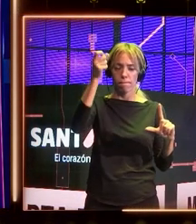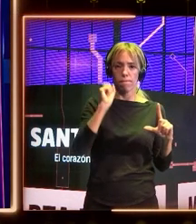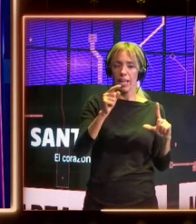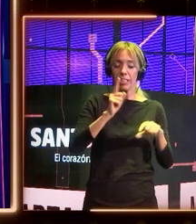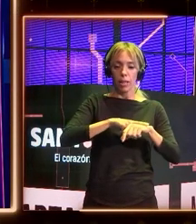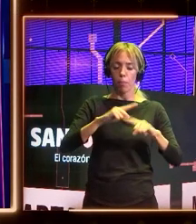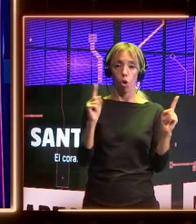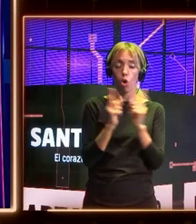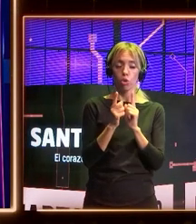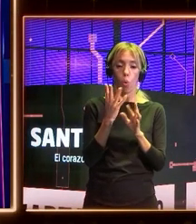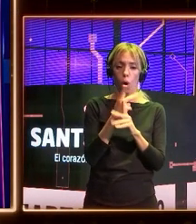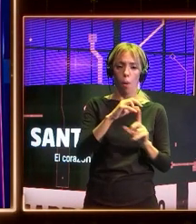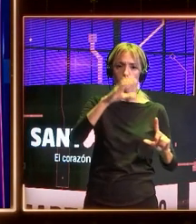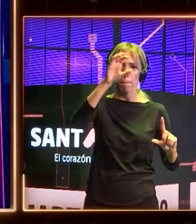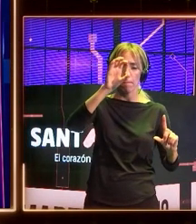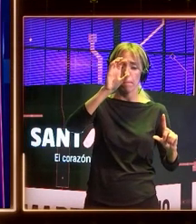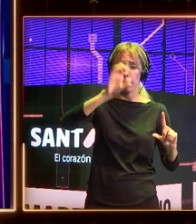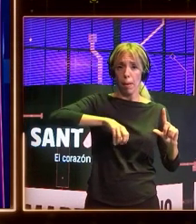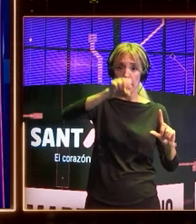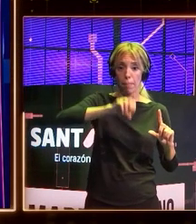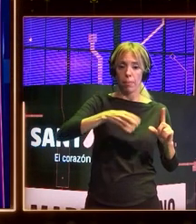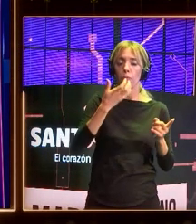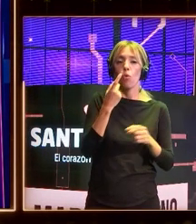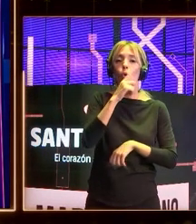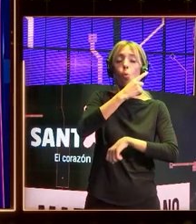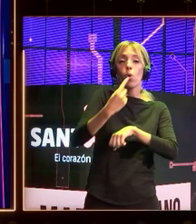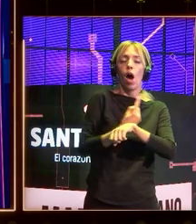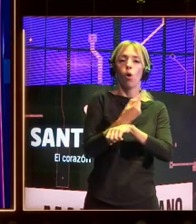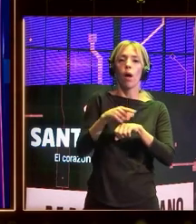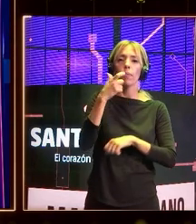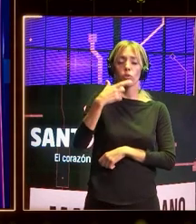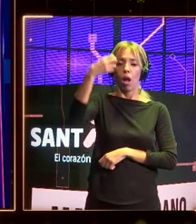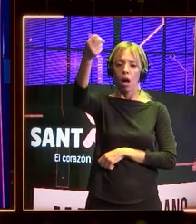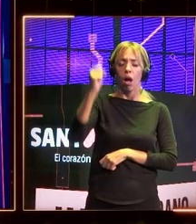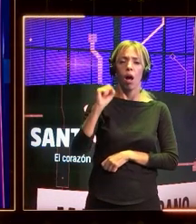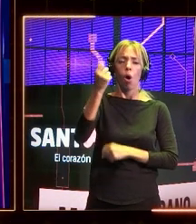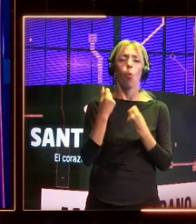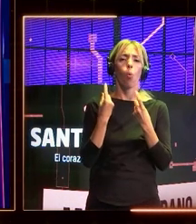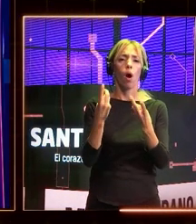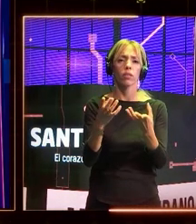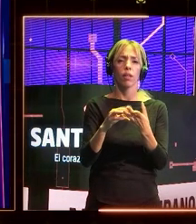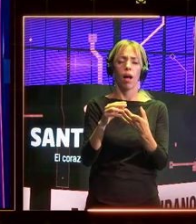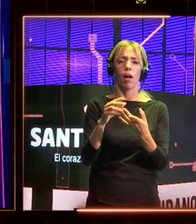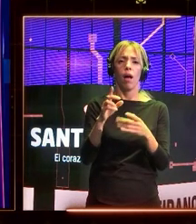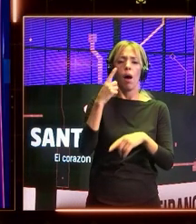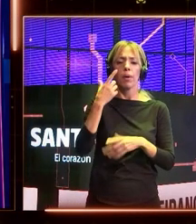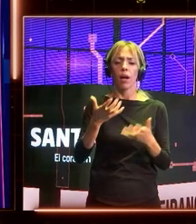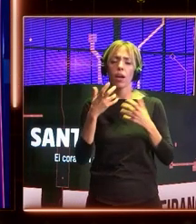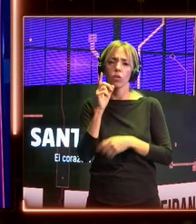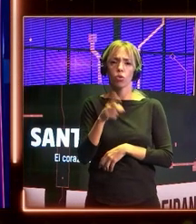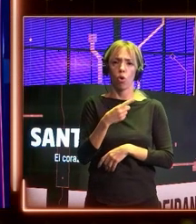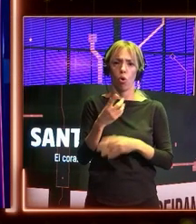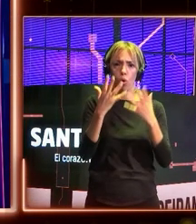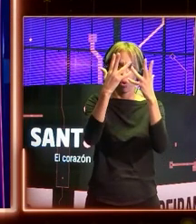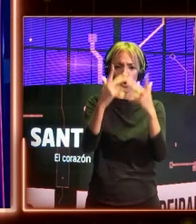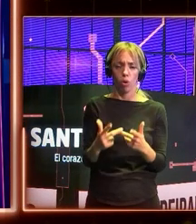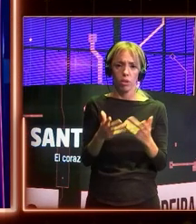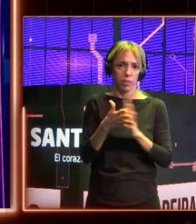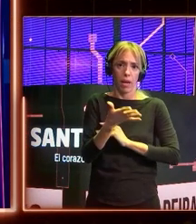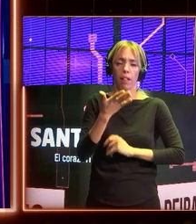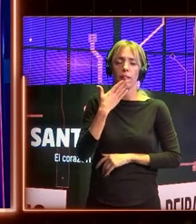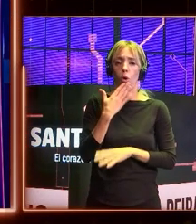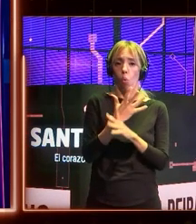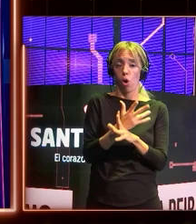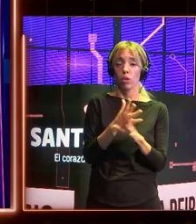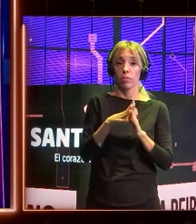menos tiempo? Es decir, por ejemplo, una hora, ¿no? ¿Cuántas veces van a tirar de la palanca y van a pasar cosas y luego van a saber si han ganado o no? Eso son un juego, ¿no? Y cada vez